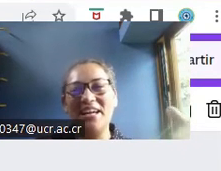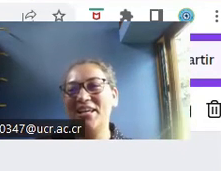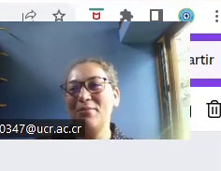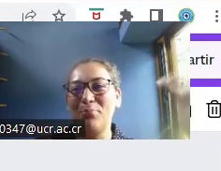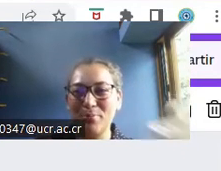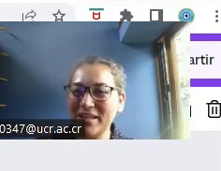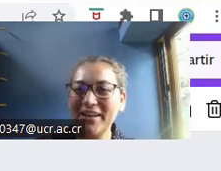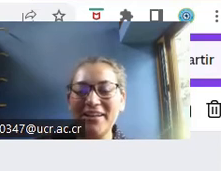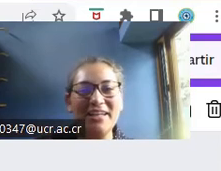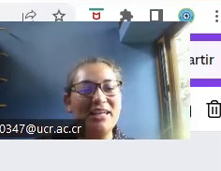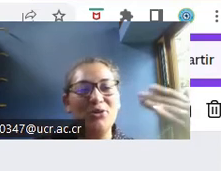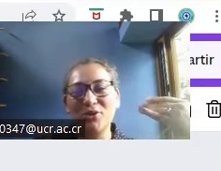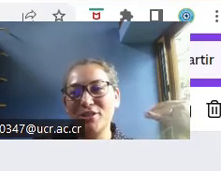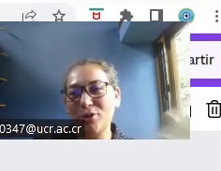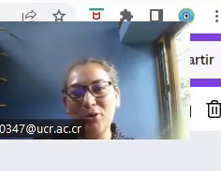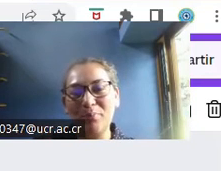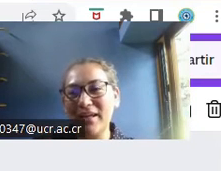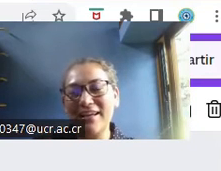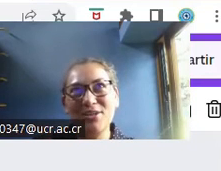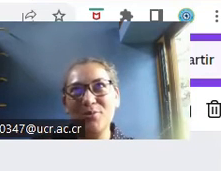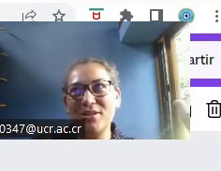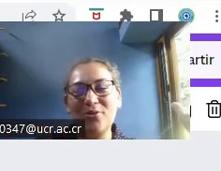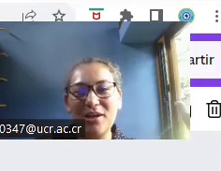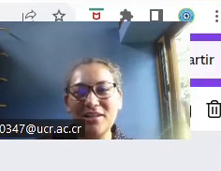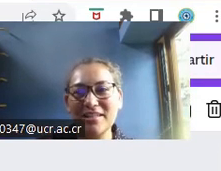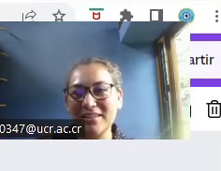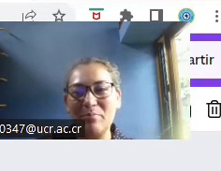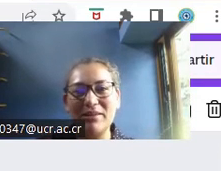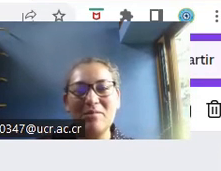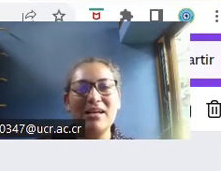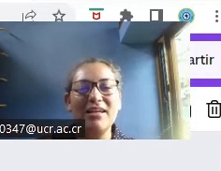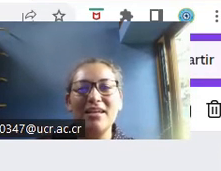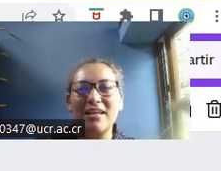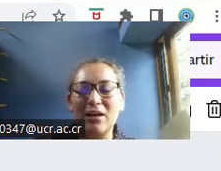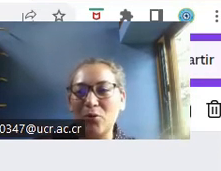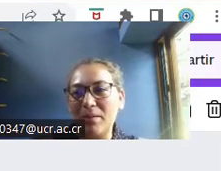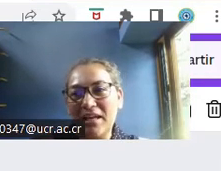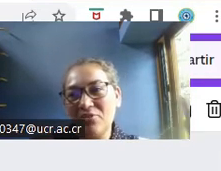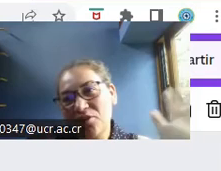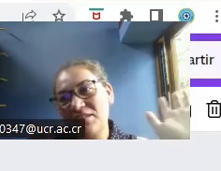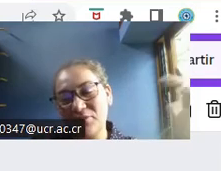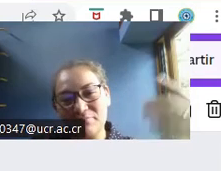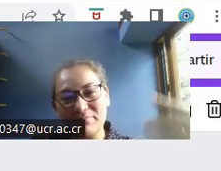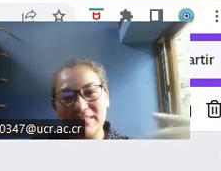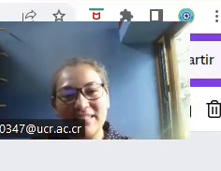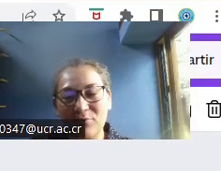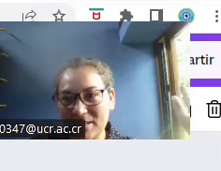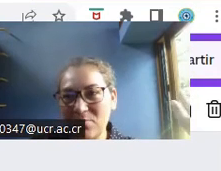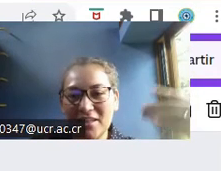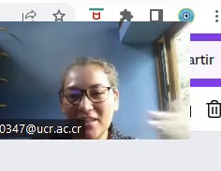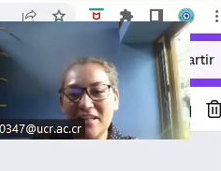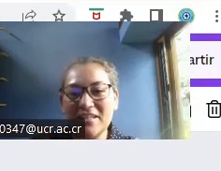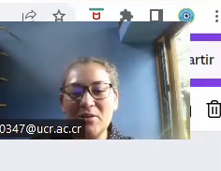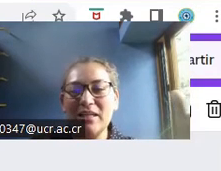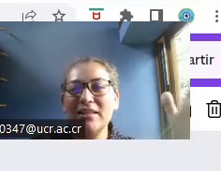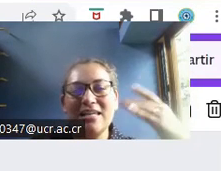promoción que era de por vida, entonces yo la compré hace como 5 años antes de la pandemia. La compré y digo yo, ¿por qué es